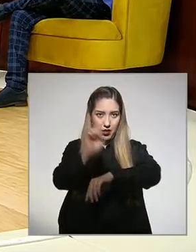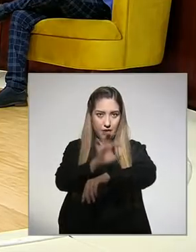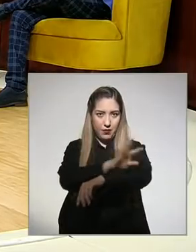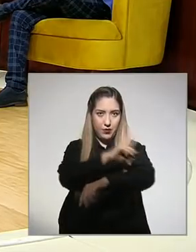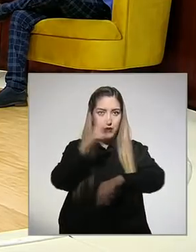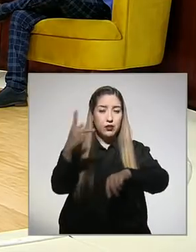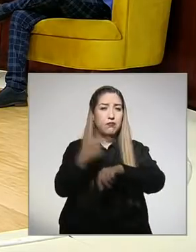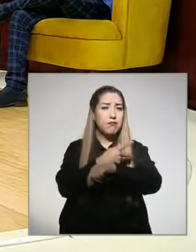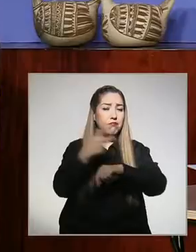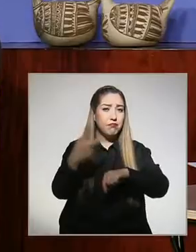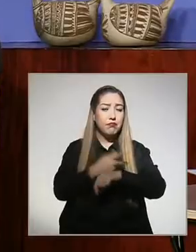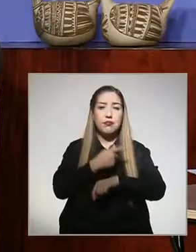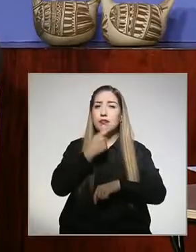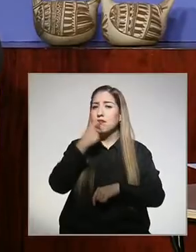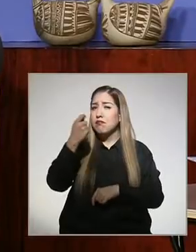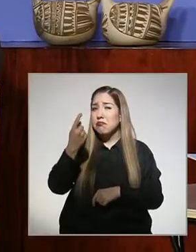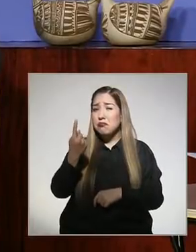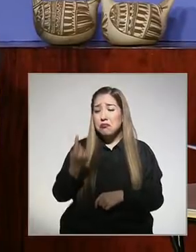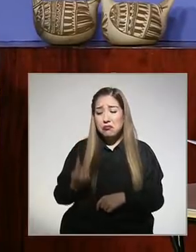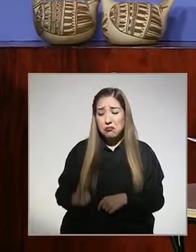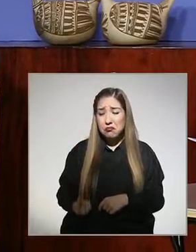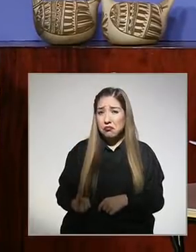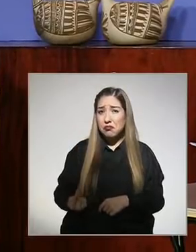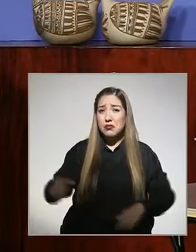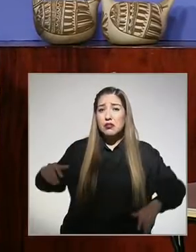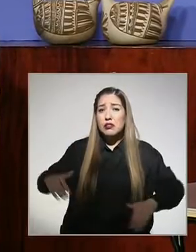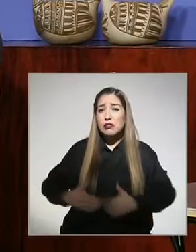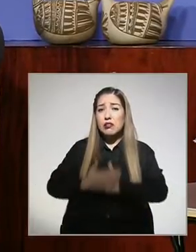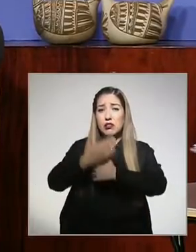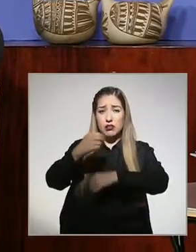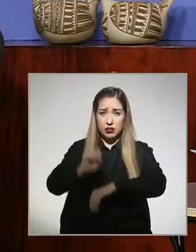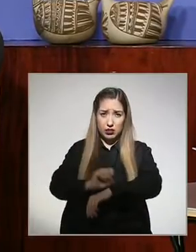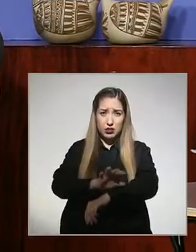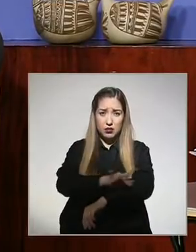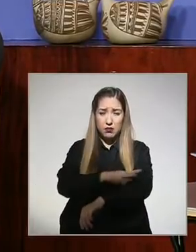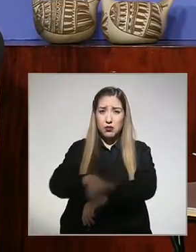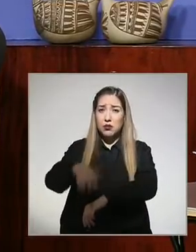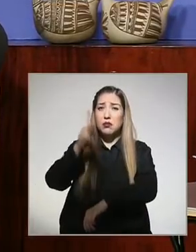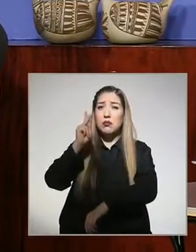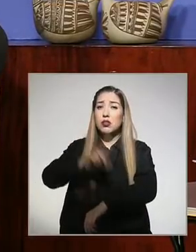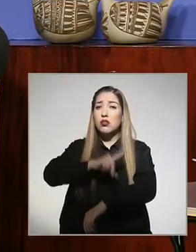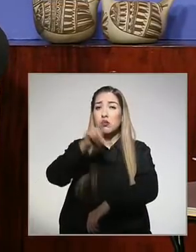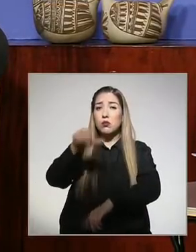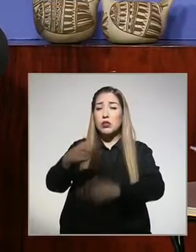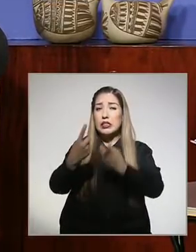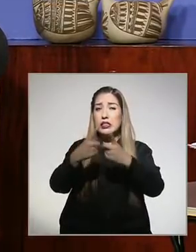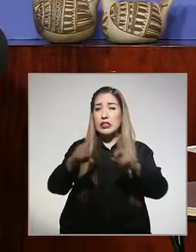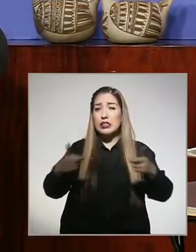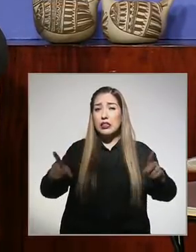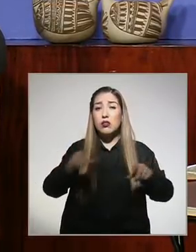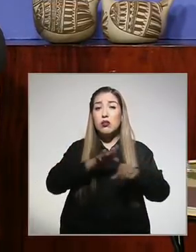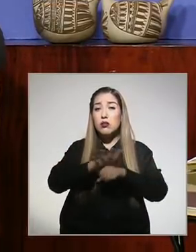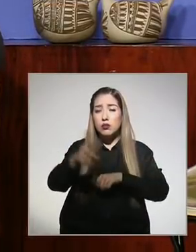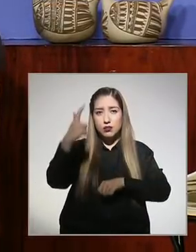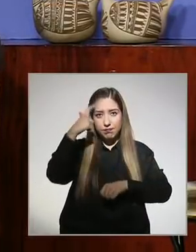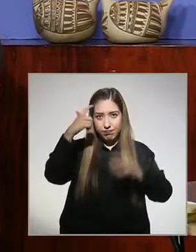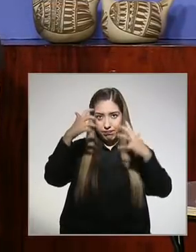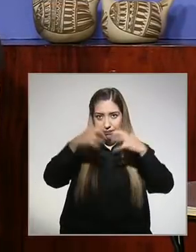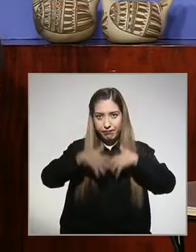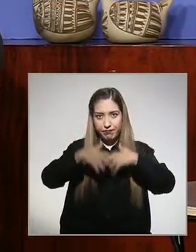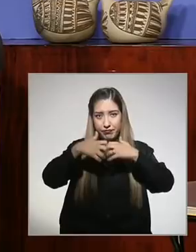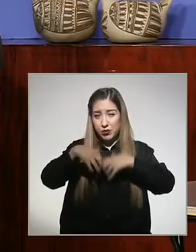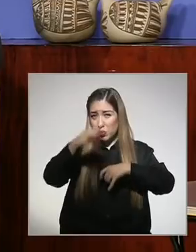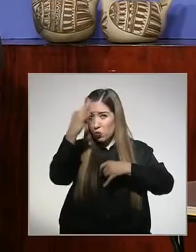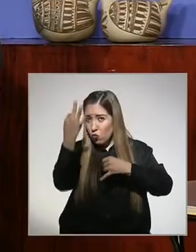niño emocionalmente, de hecho, desde pequeñito el niño nace con emociones, pero lo último que se desarrolla es lo cognitivo. Uh-huh. Y lo cognitivo a ti